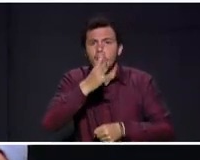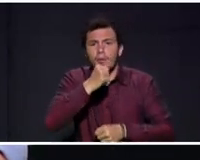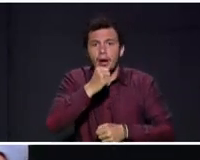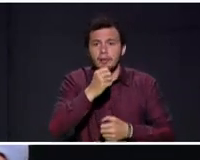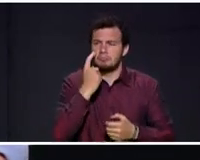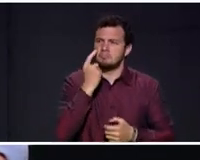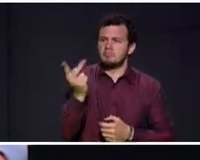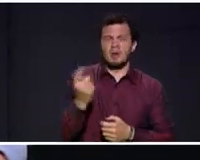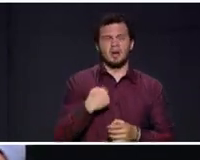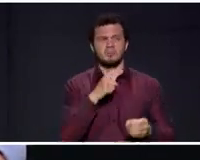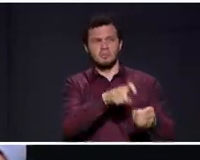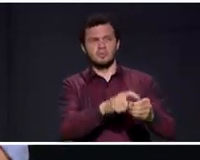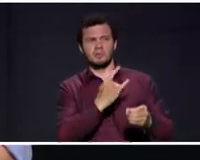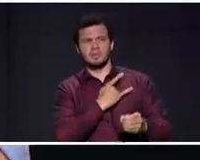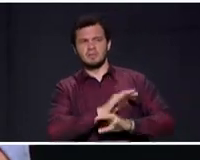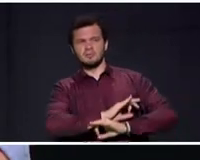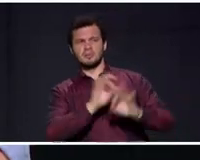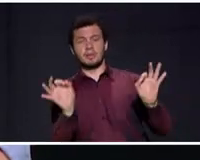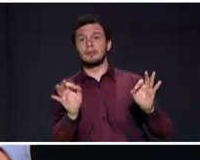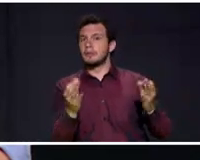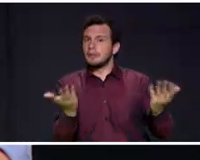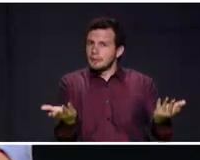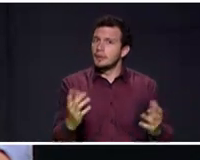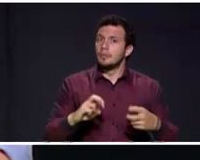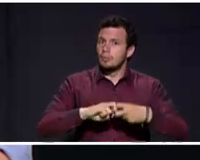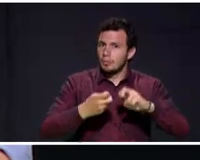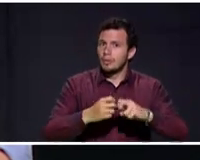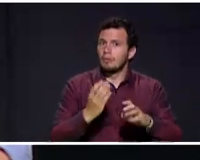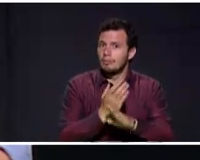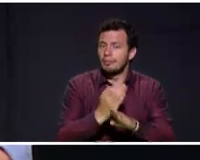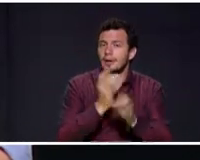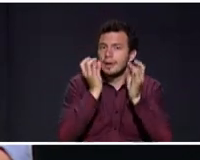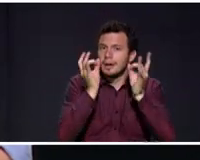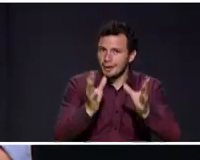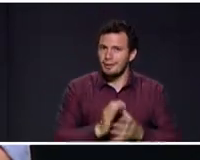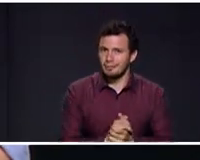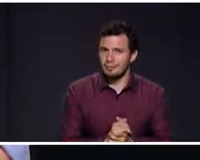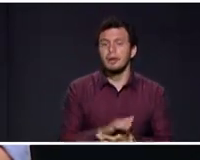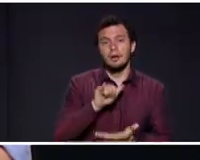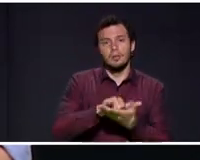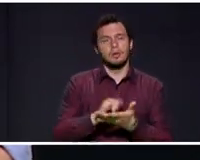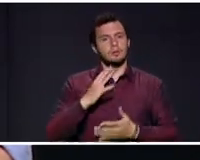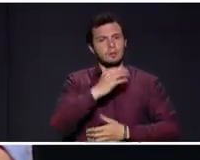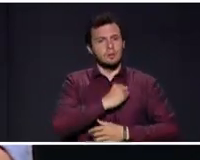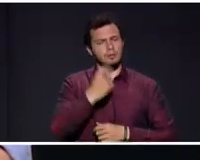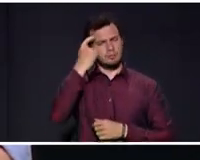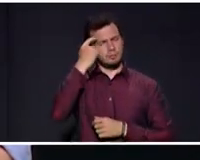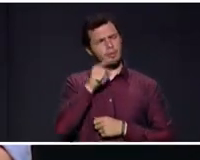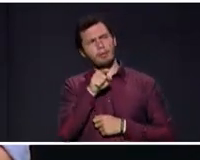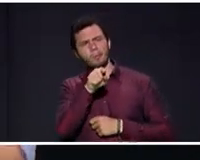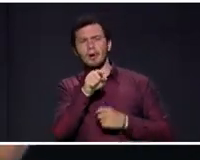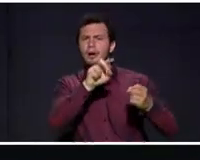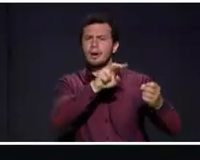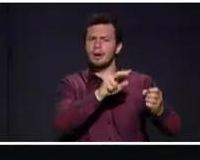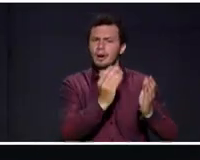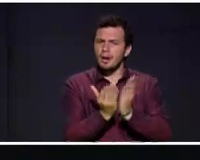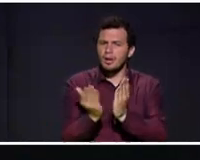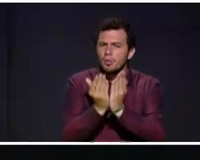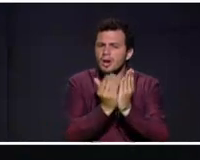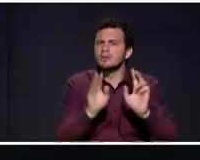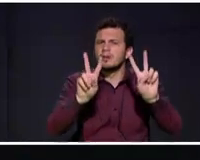en el gobierno antioch y nos vamos a preocupar es el contenido de la educación nosotros vamos a dar la educación en el